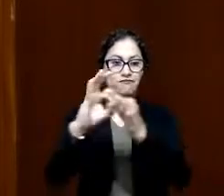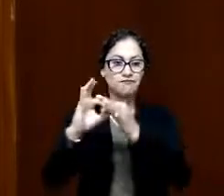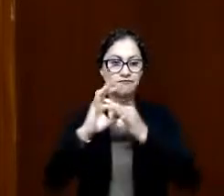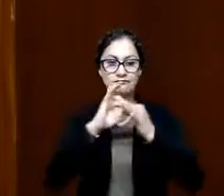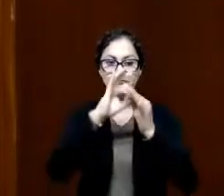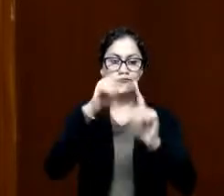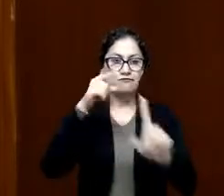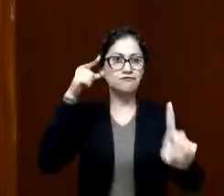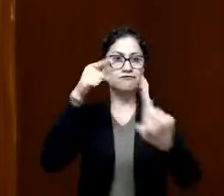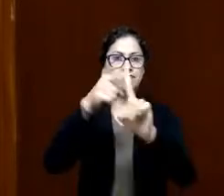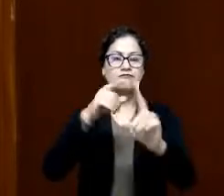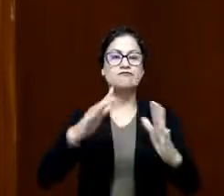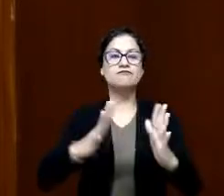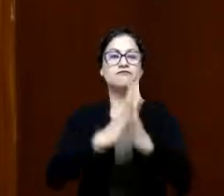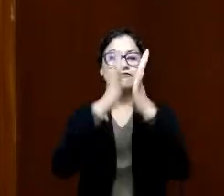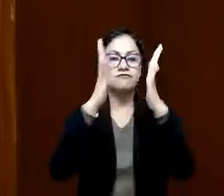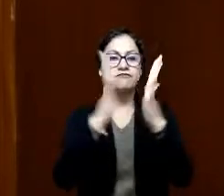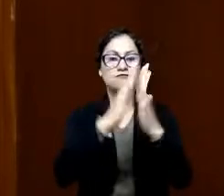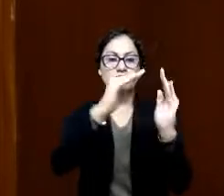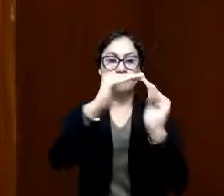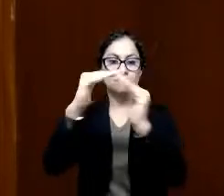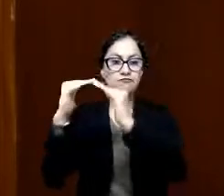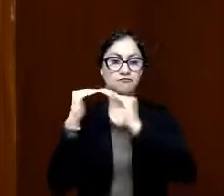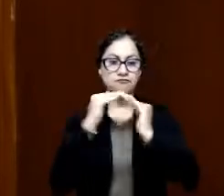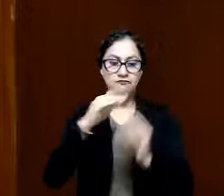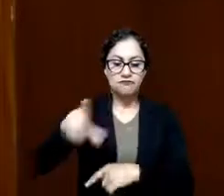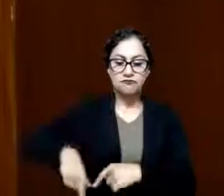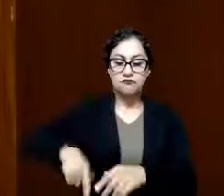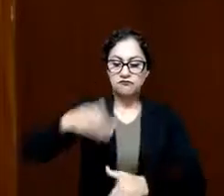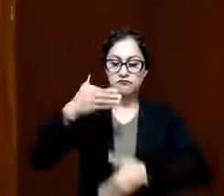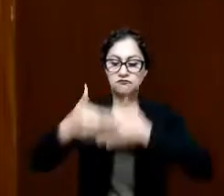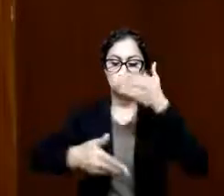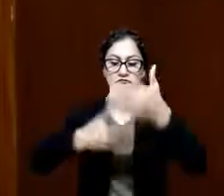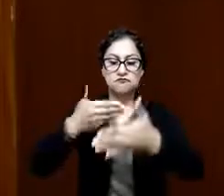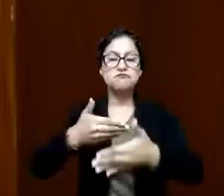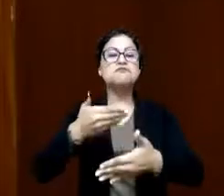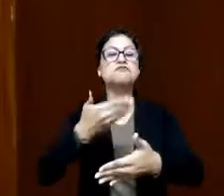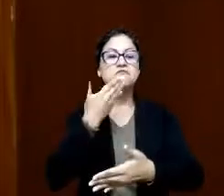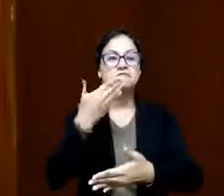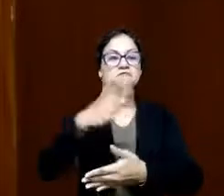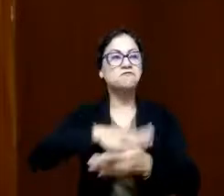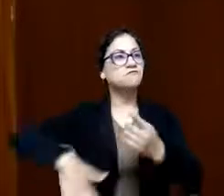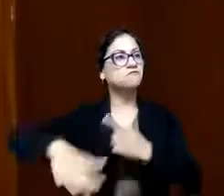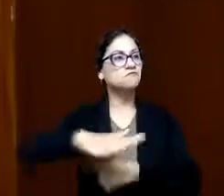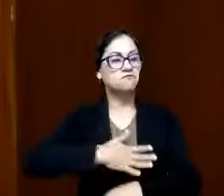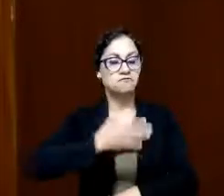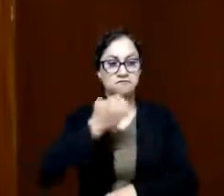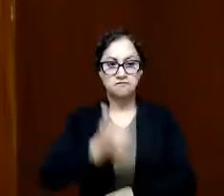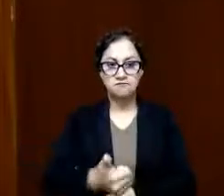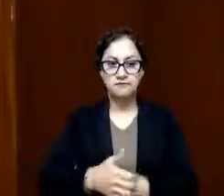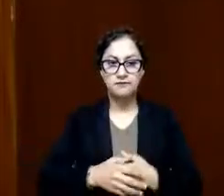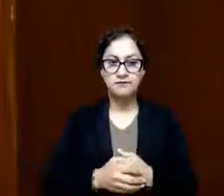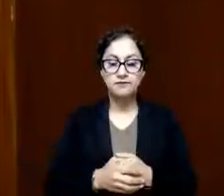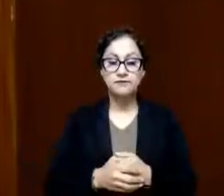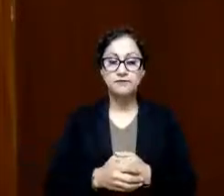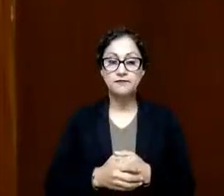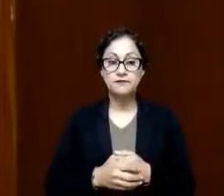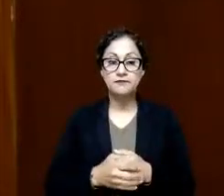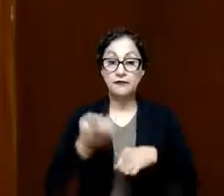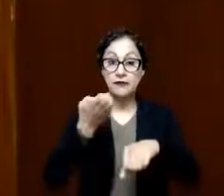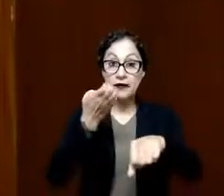sustento de la democracia, un gobierno progresista y un estado de bienestar. El Estado debe